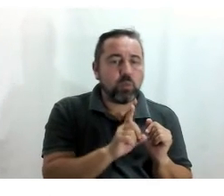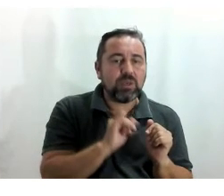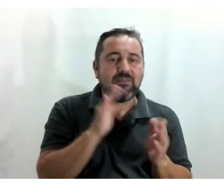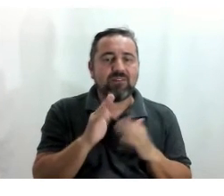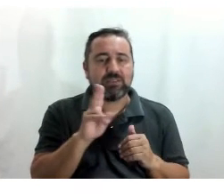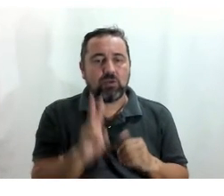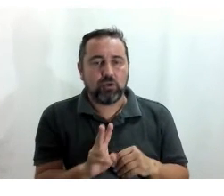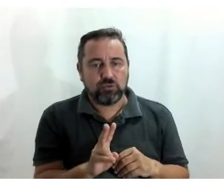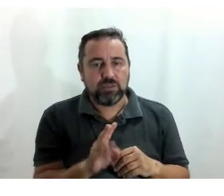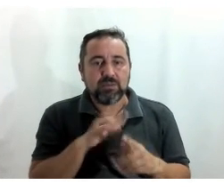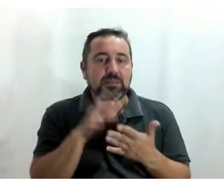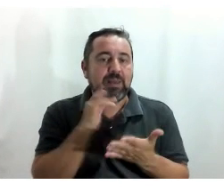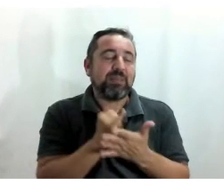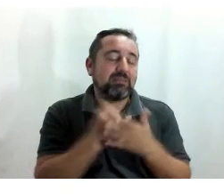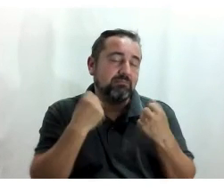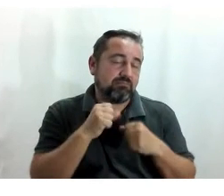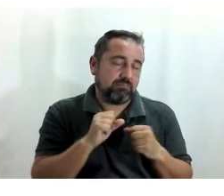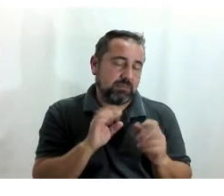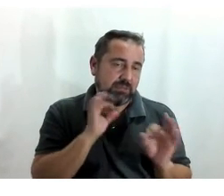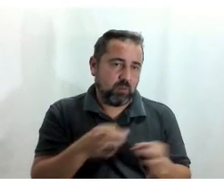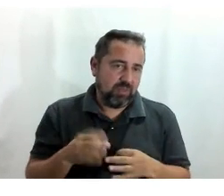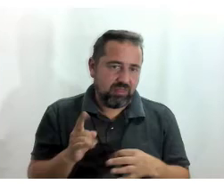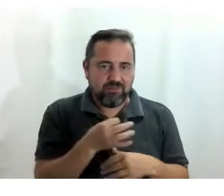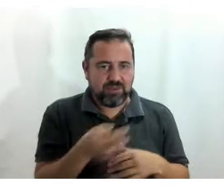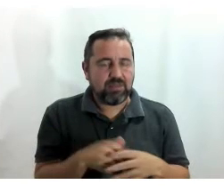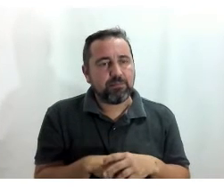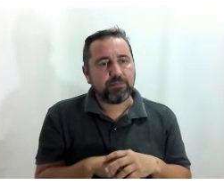Están ensayos de seguridad y de eficacia.